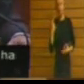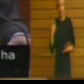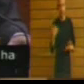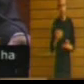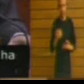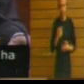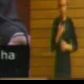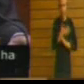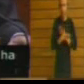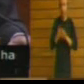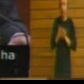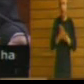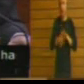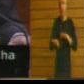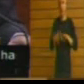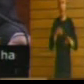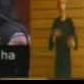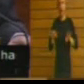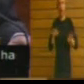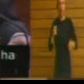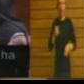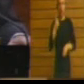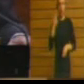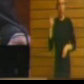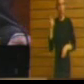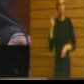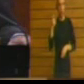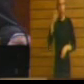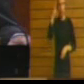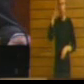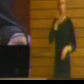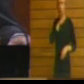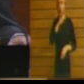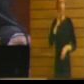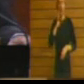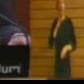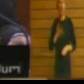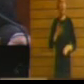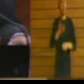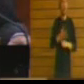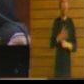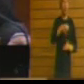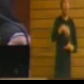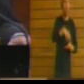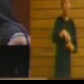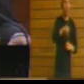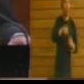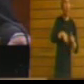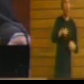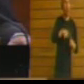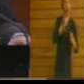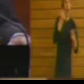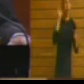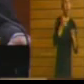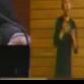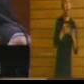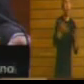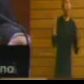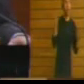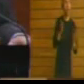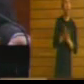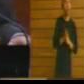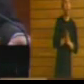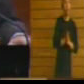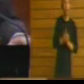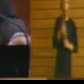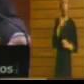hablado de la selección del alumno y de que los padres van a algunos centros determinados en función de los alumnos que asisten. Se lo decía el